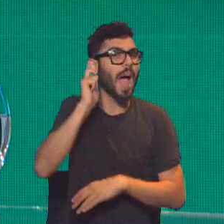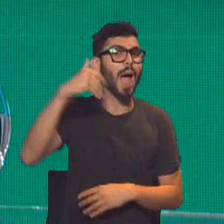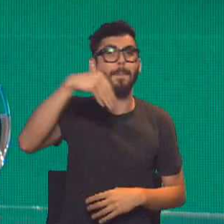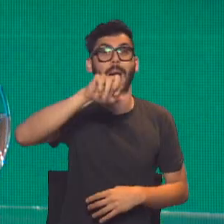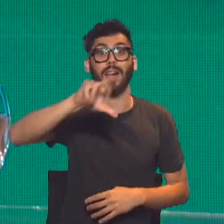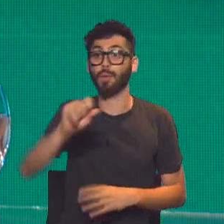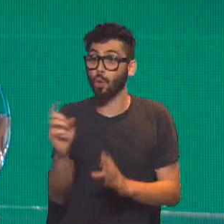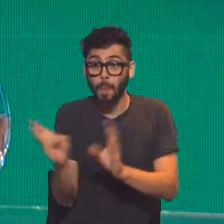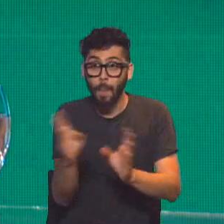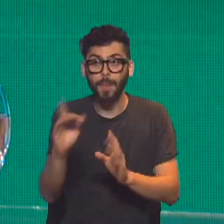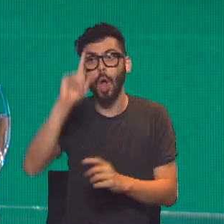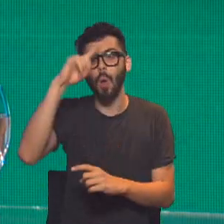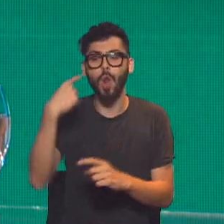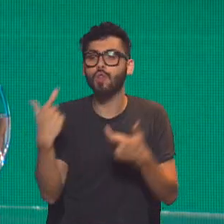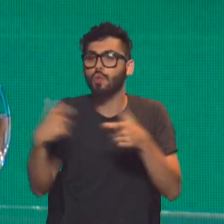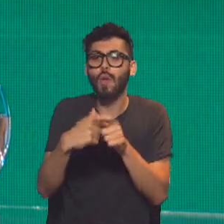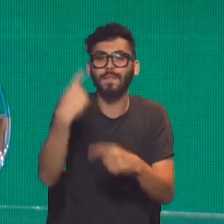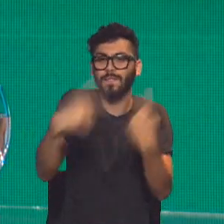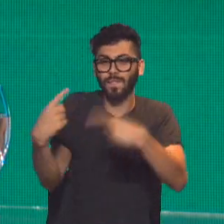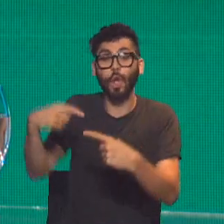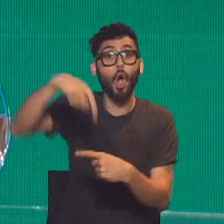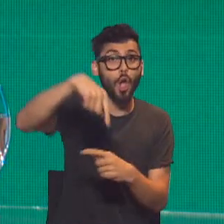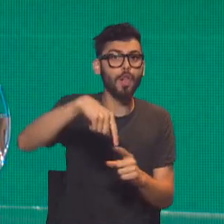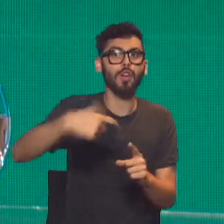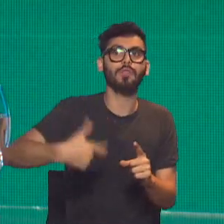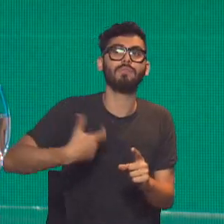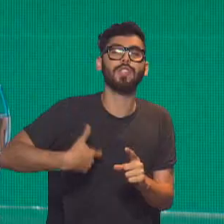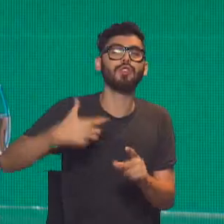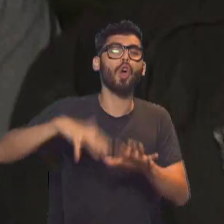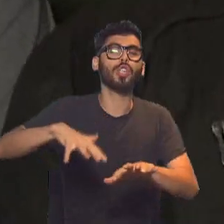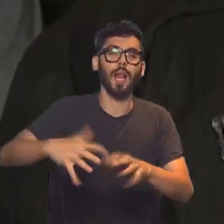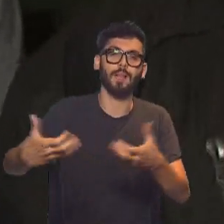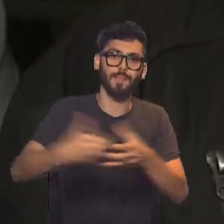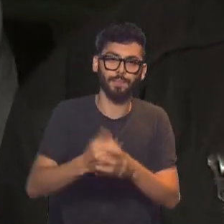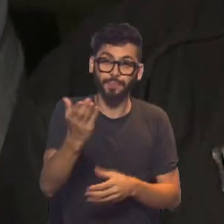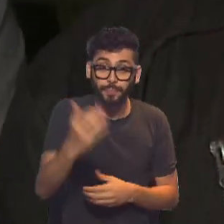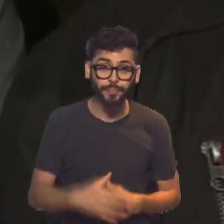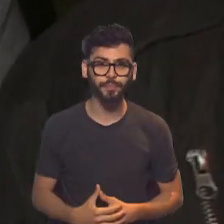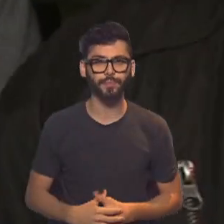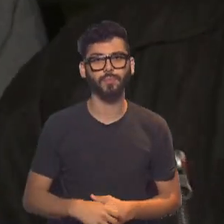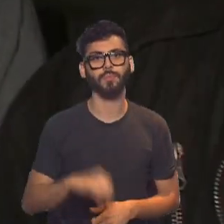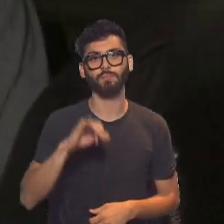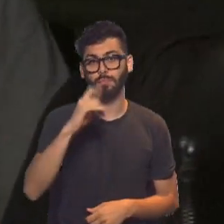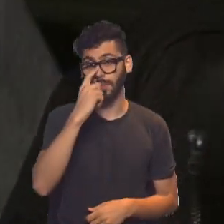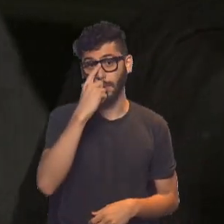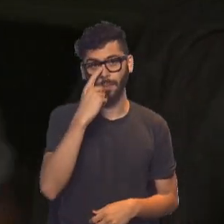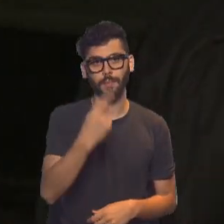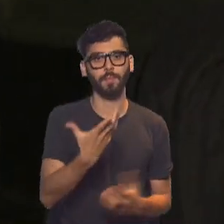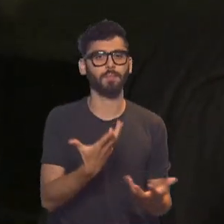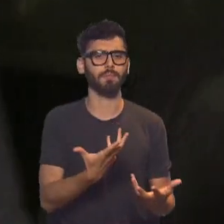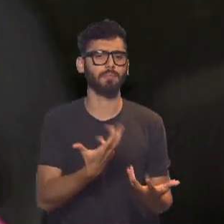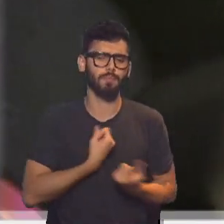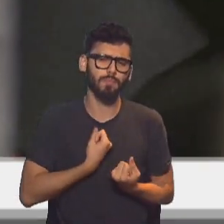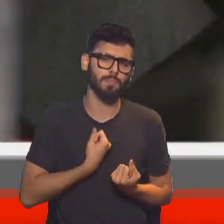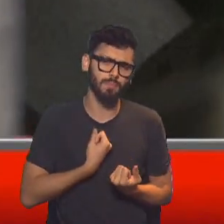presidente se está reuniendo con diferentes sectores y hoy lo hace con las organizaciones sociales. Gabriel. En primer lugar, el apoyo, obviamente,